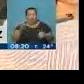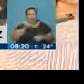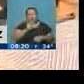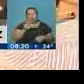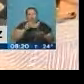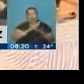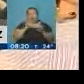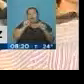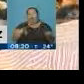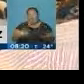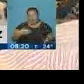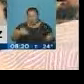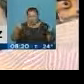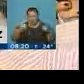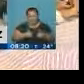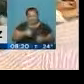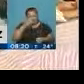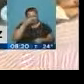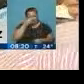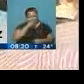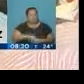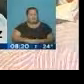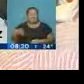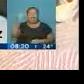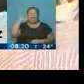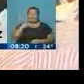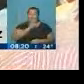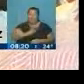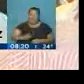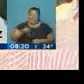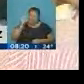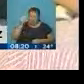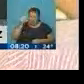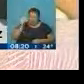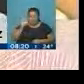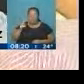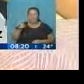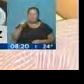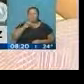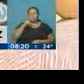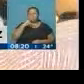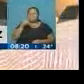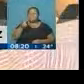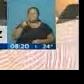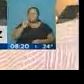o sus abogados. Ministro, ayer la presidenta de Brasil, Dilma Rousseff, rechazó la